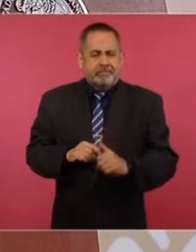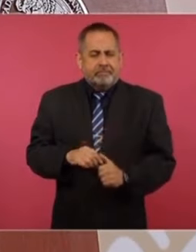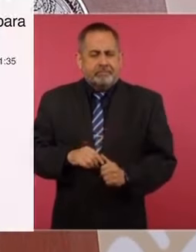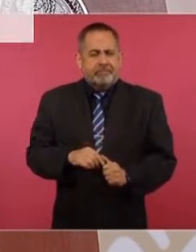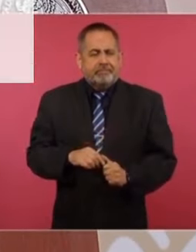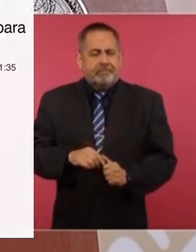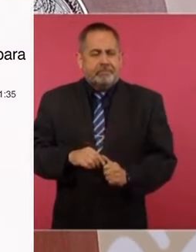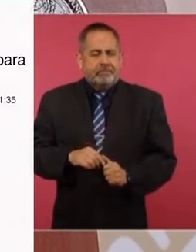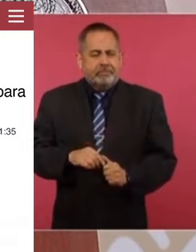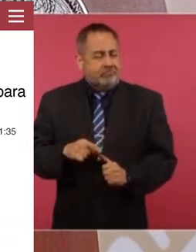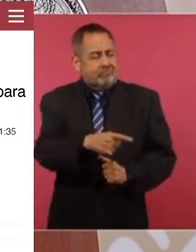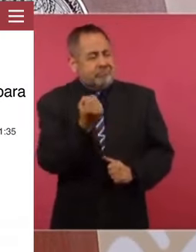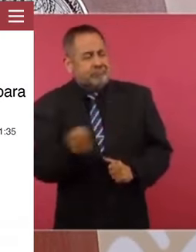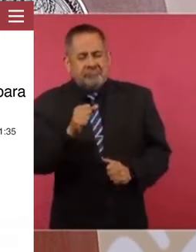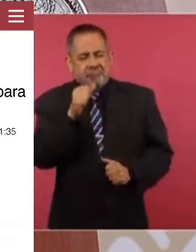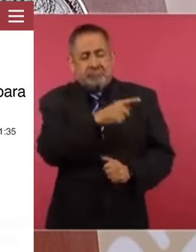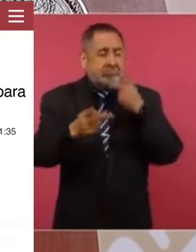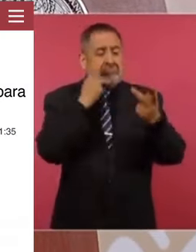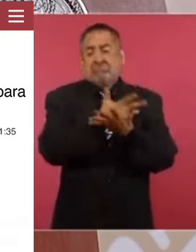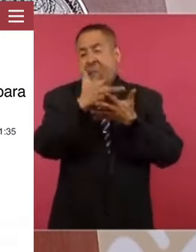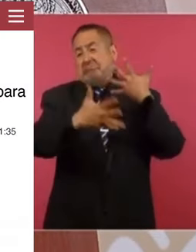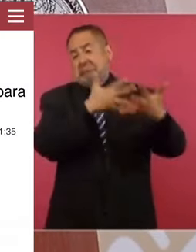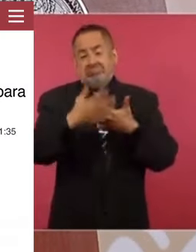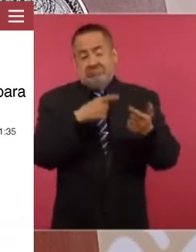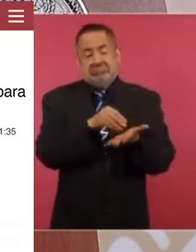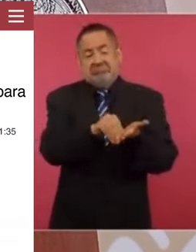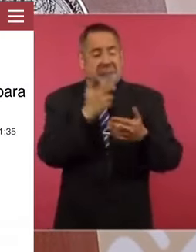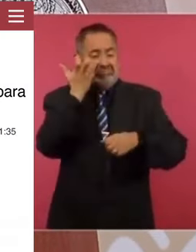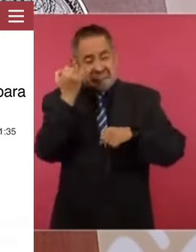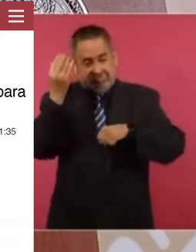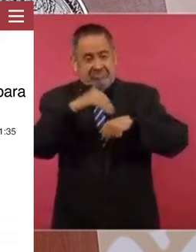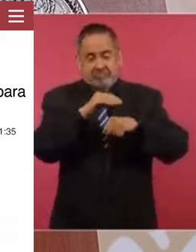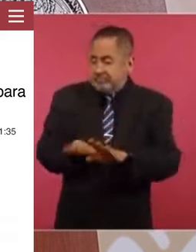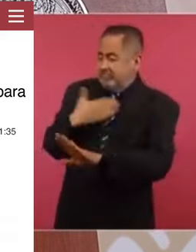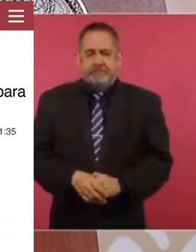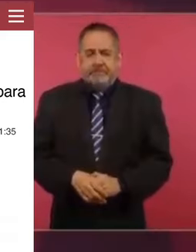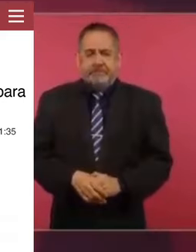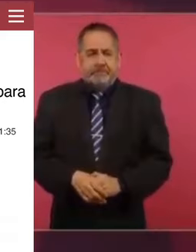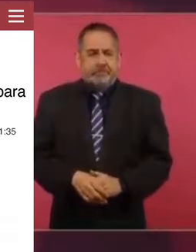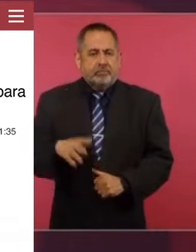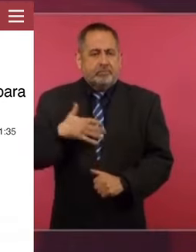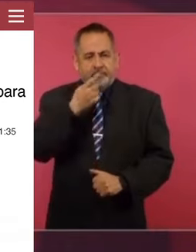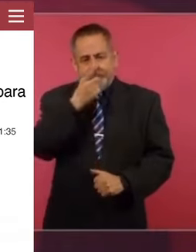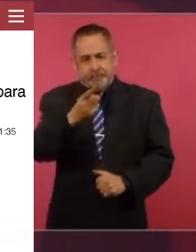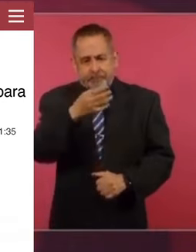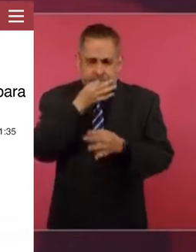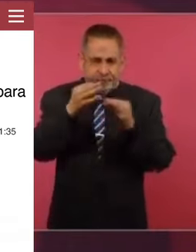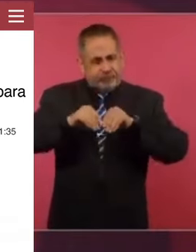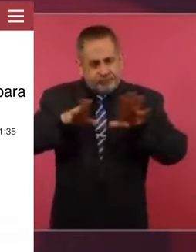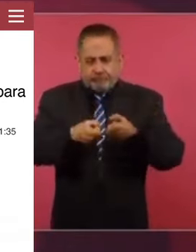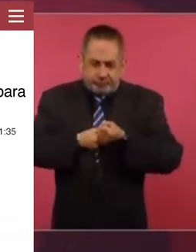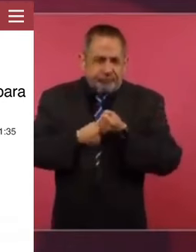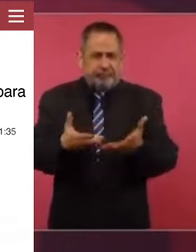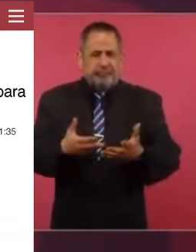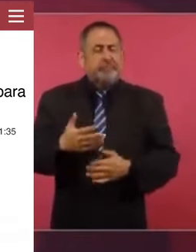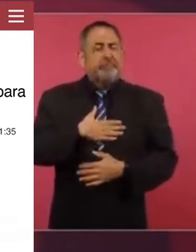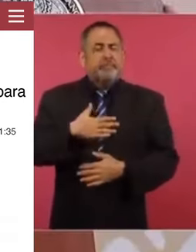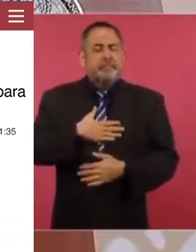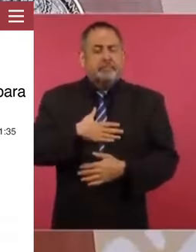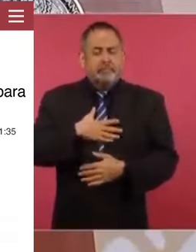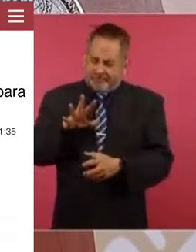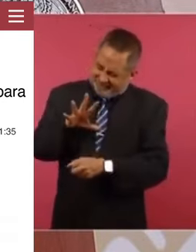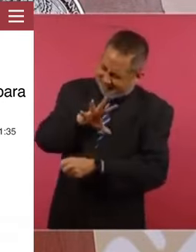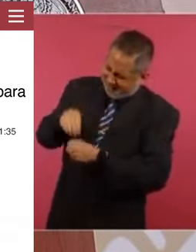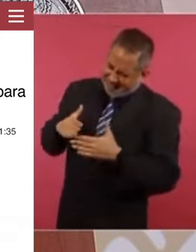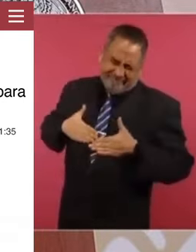fuerte, no por eficaz, sino por escandalosa y calumniosa, en contra de Jesús. Quiero aquí expresar mi